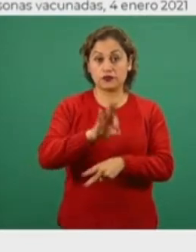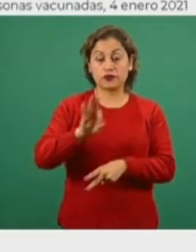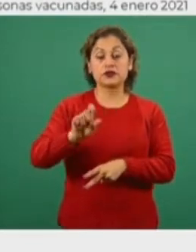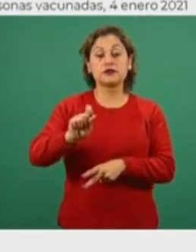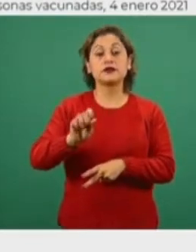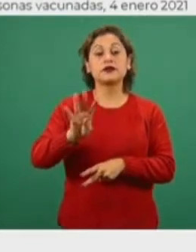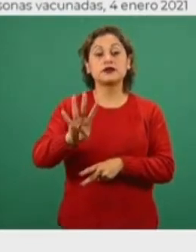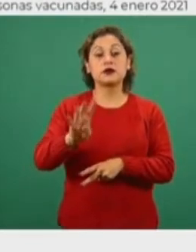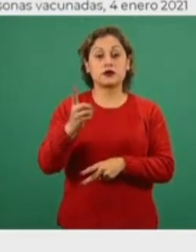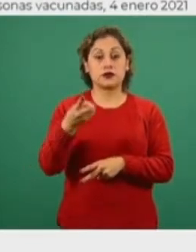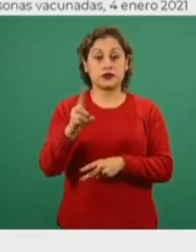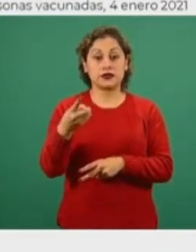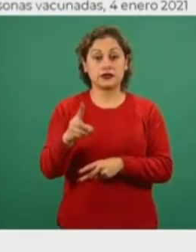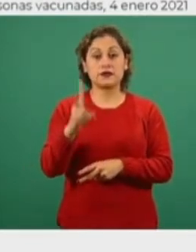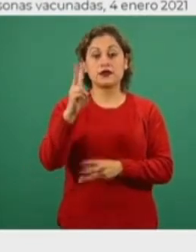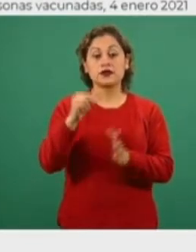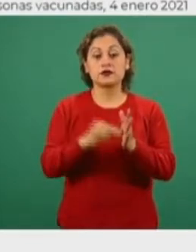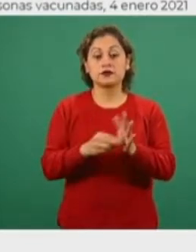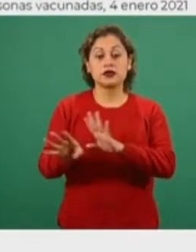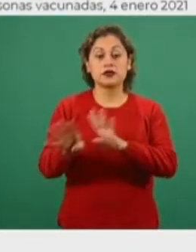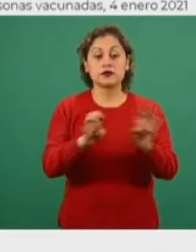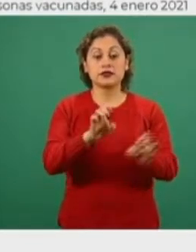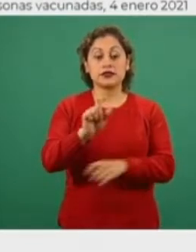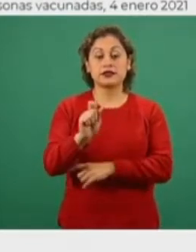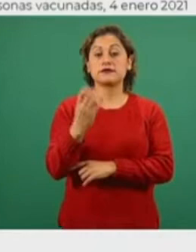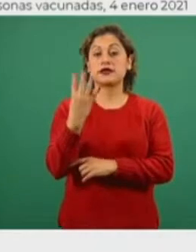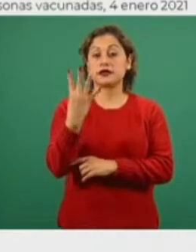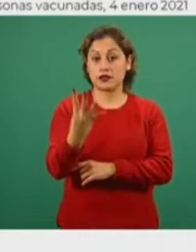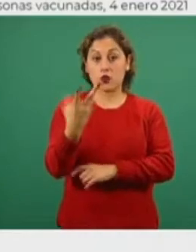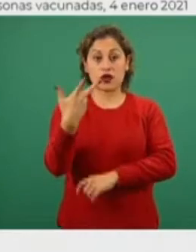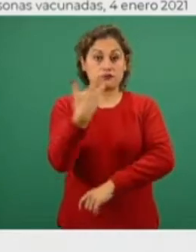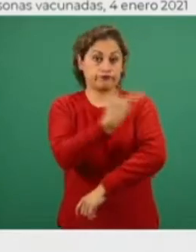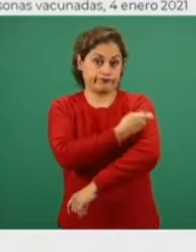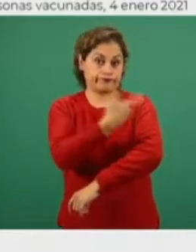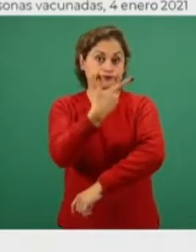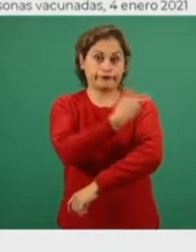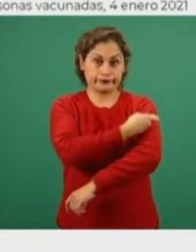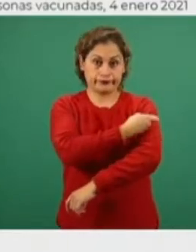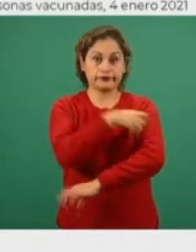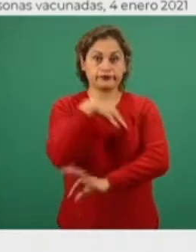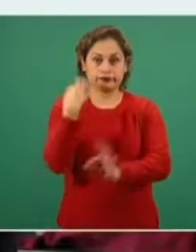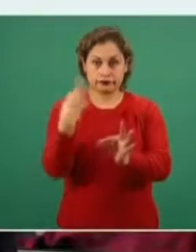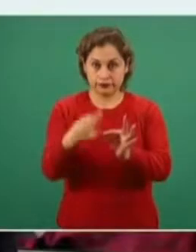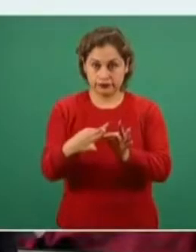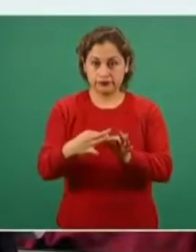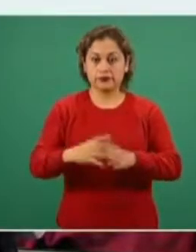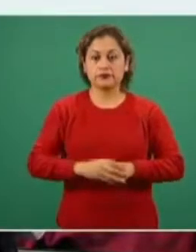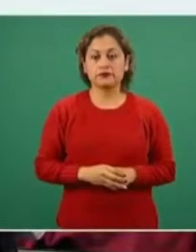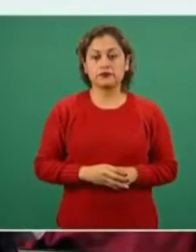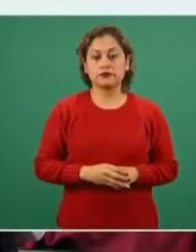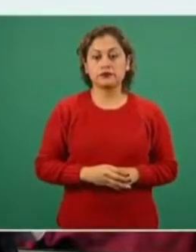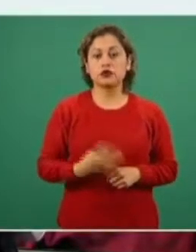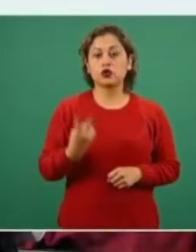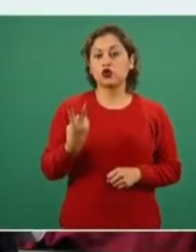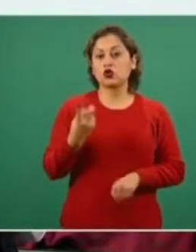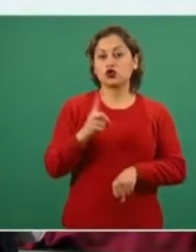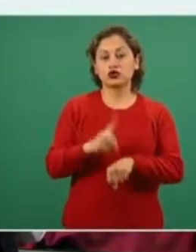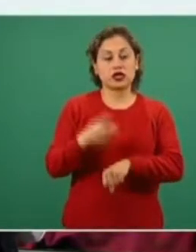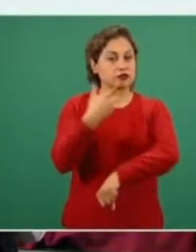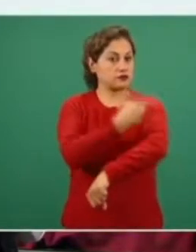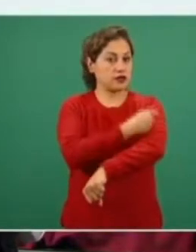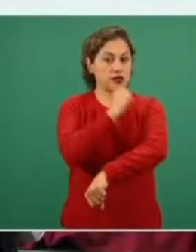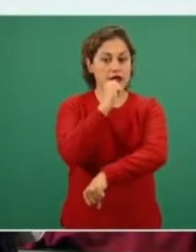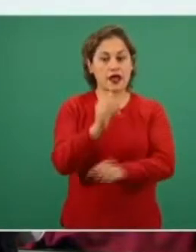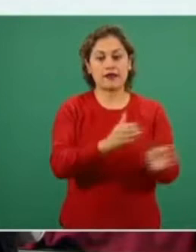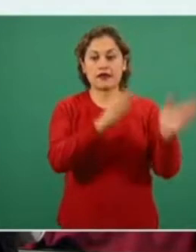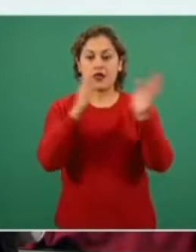con 2.924 aplicaciones, dosis aplicadas. Hubo dos días en donde no se aplicó, se